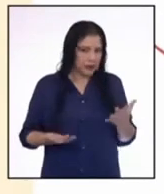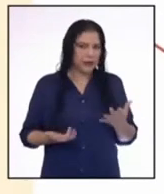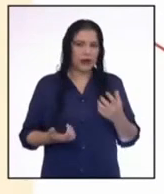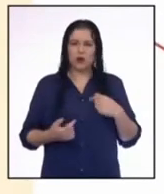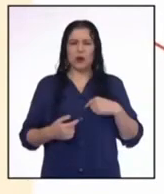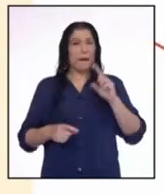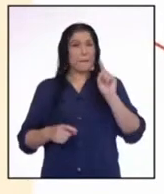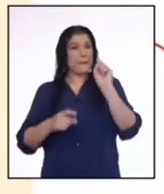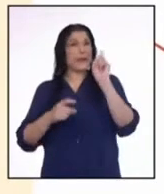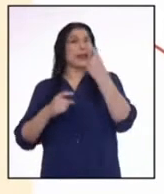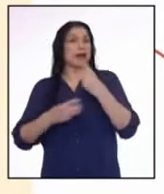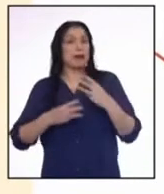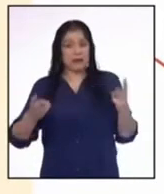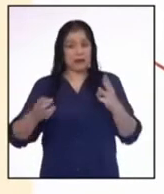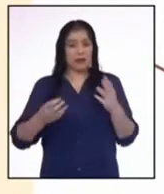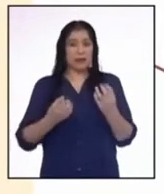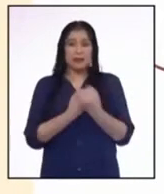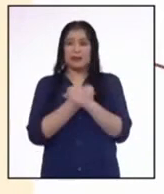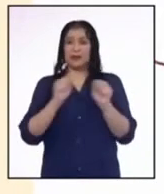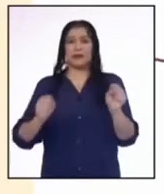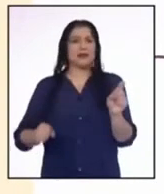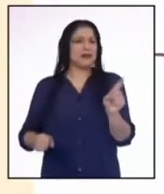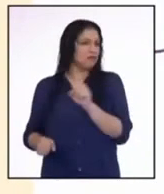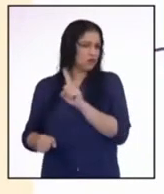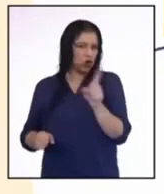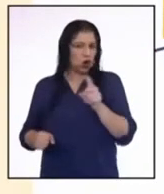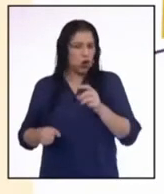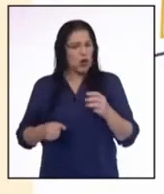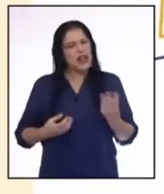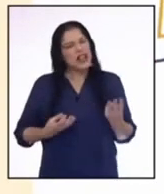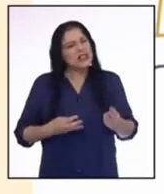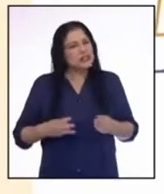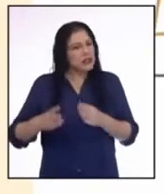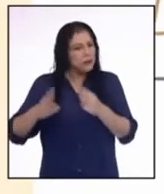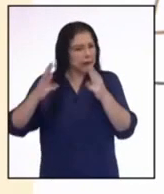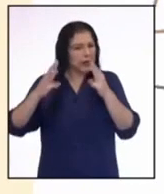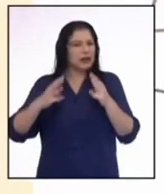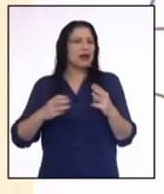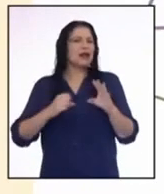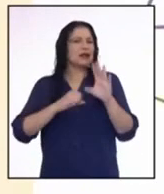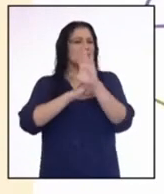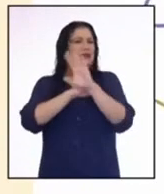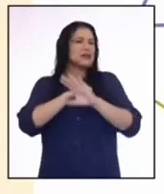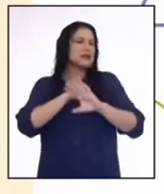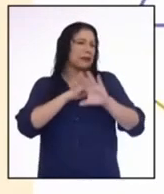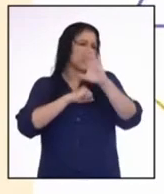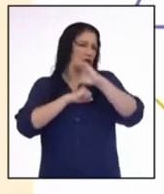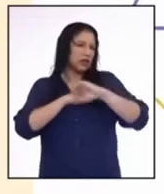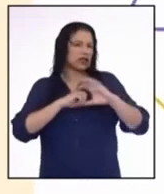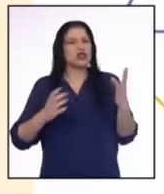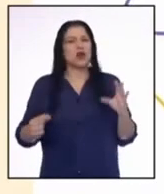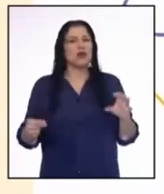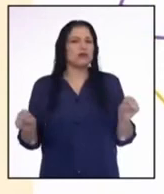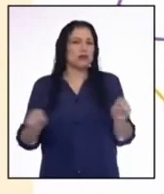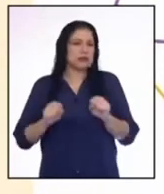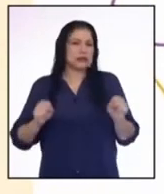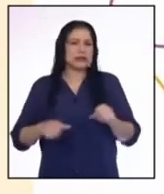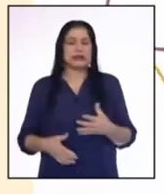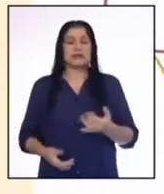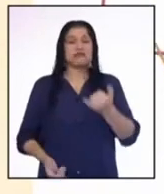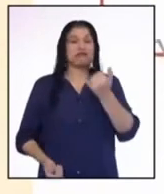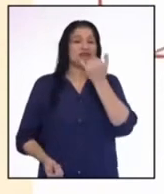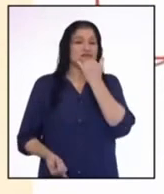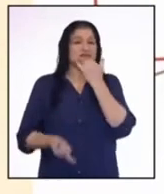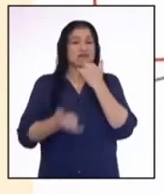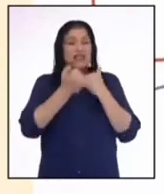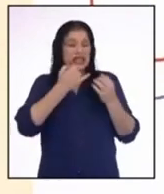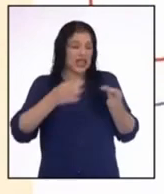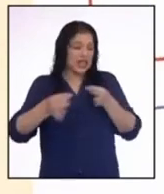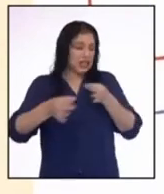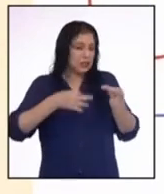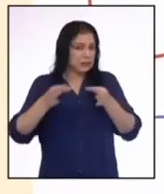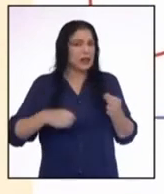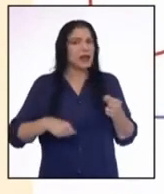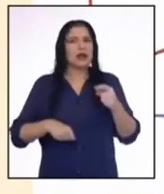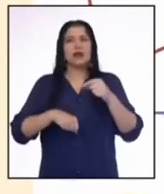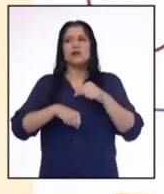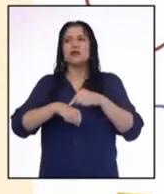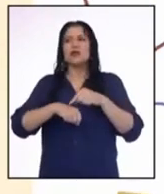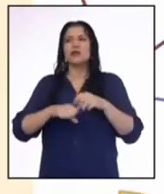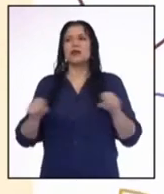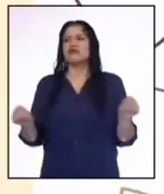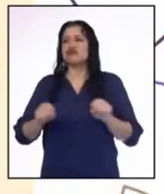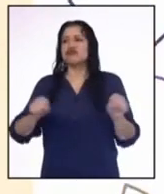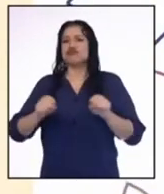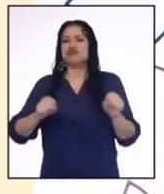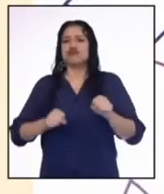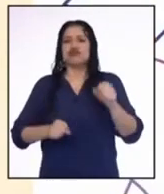es tu primera opción de supervivencia. Este método de seguridad de terremotos, el triángulo de la vida, erróneamente argumenta que durante un